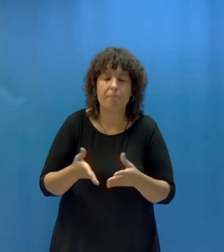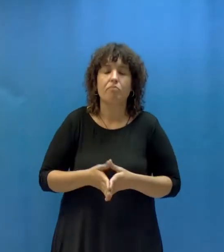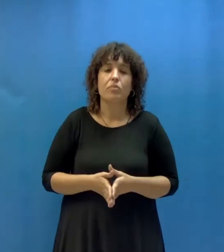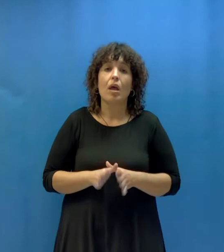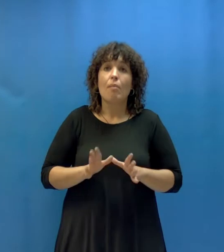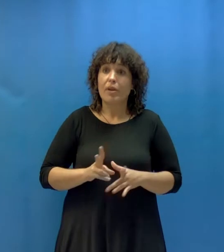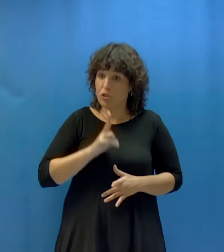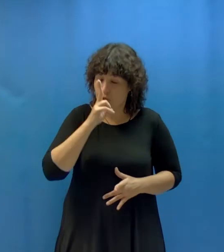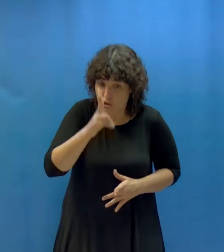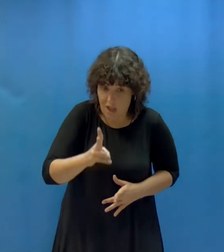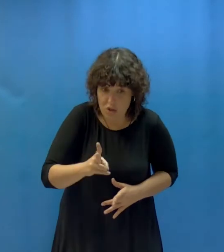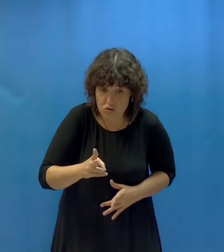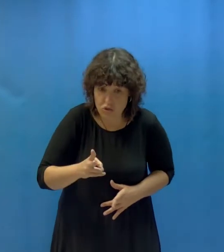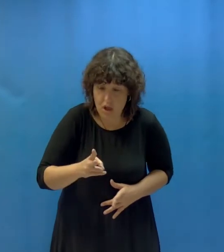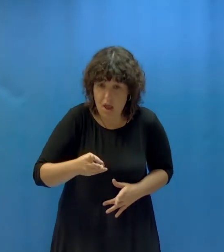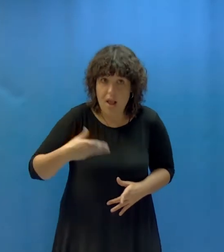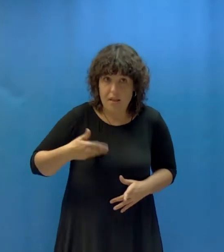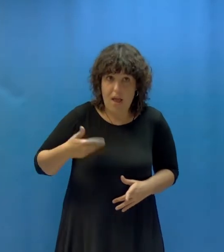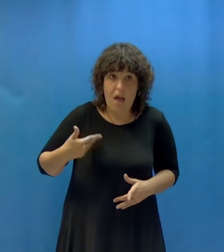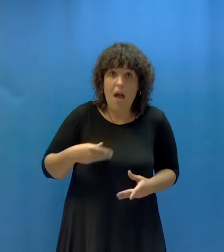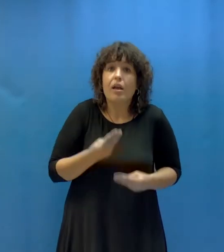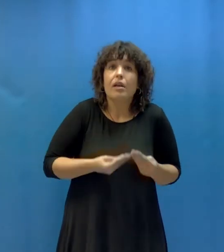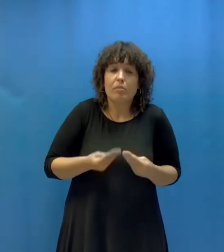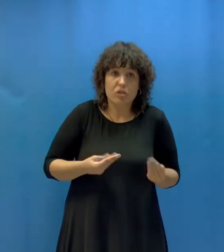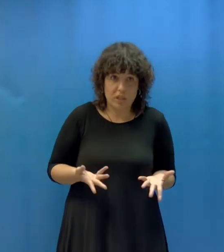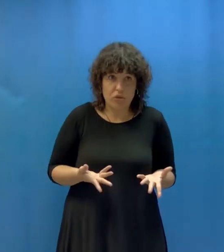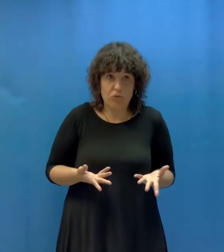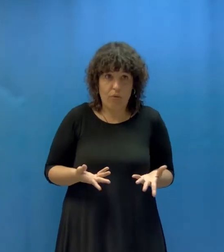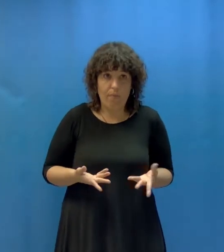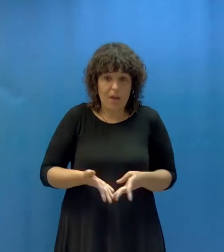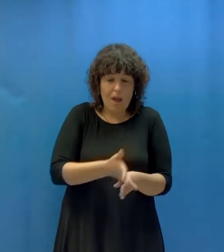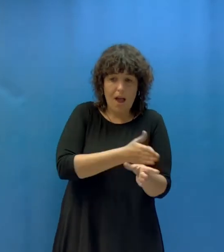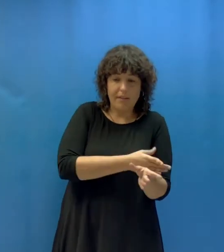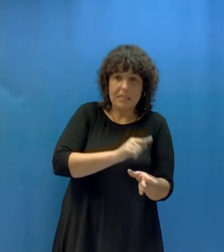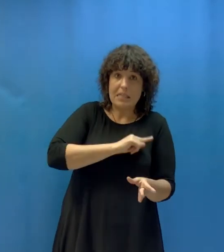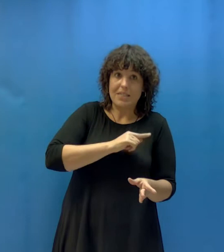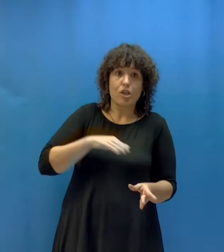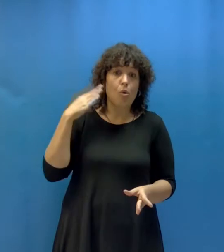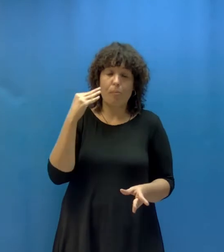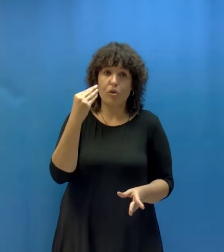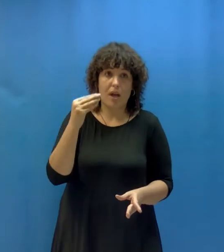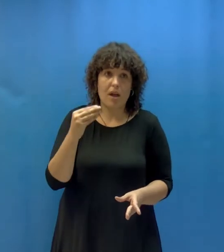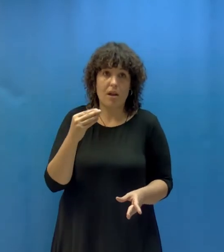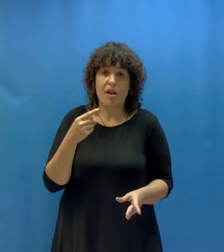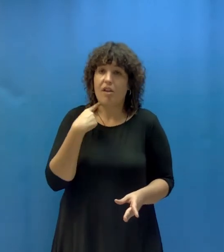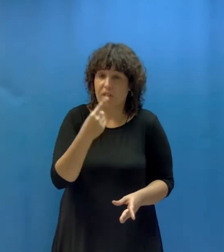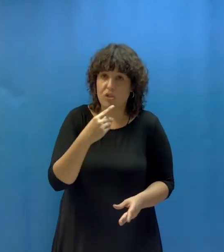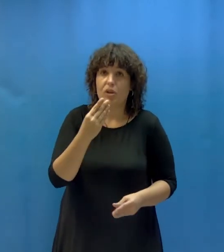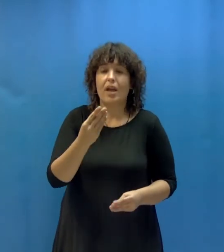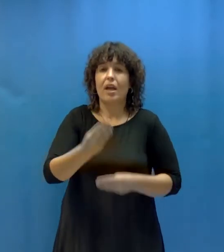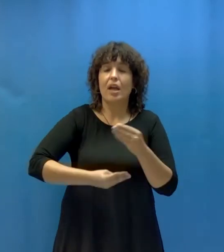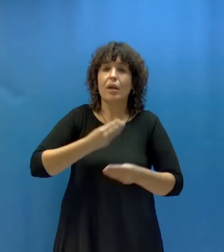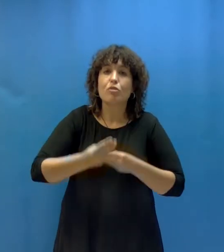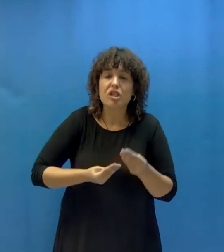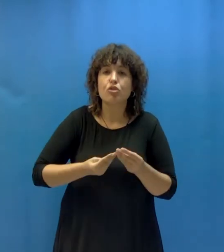años que hemos estado haciendo, pues se han hecho, como además muy bien comentaba antes el señor Porcar, se han estado haciendo obras muy importantes, como en el Ciudad de